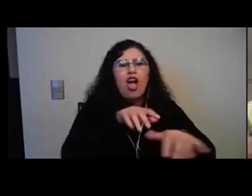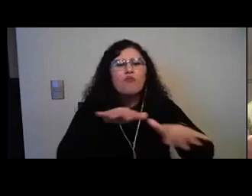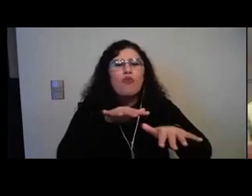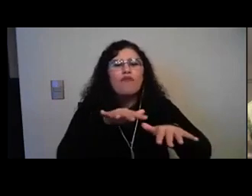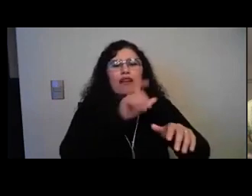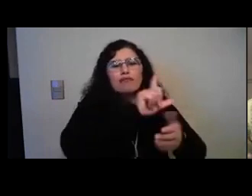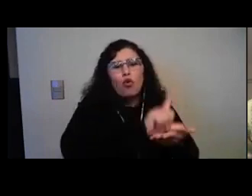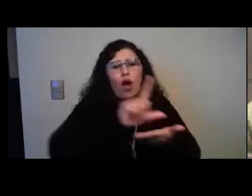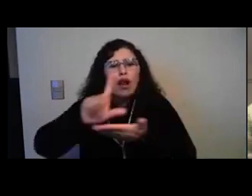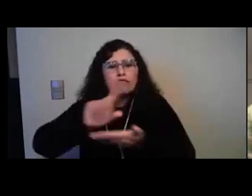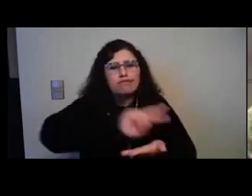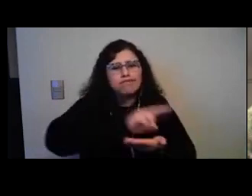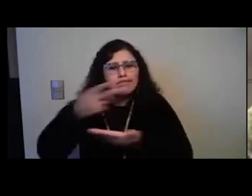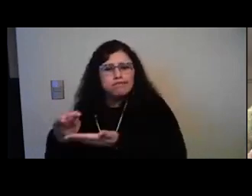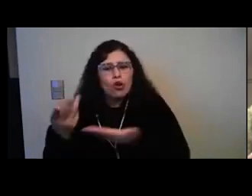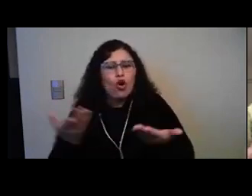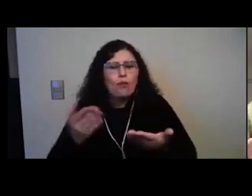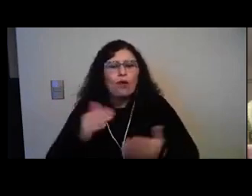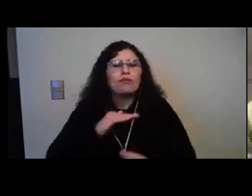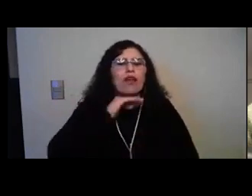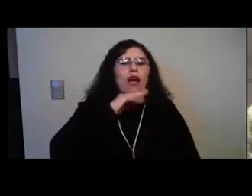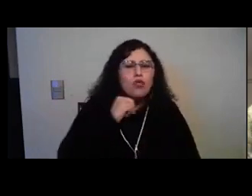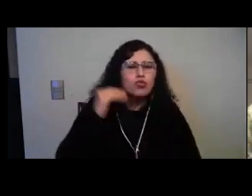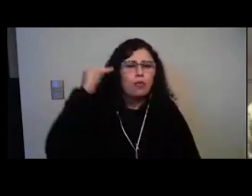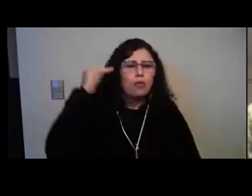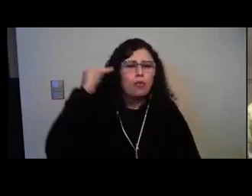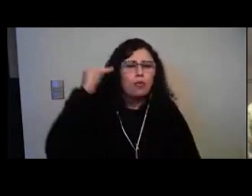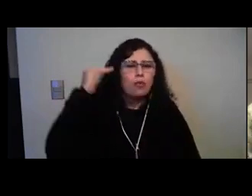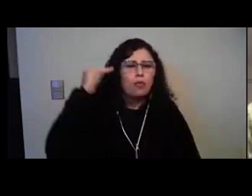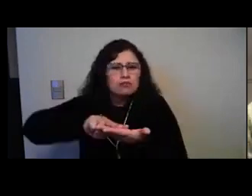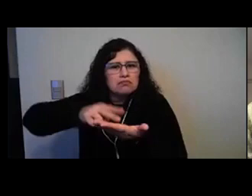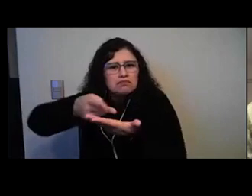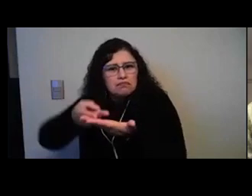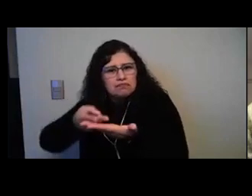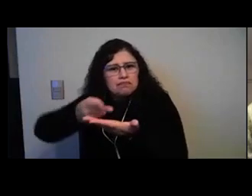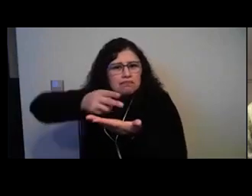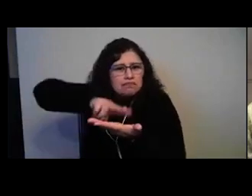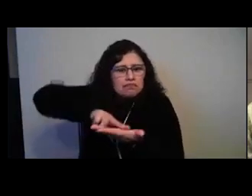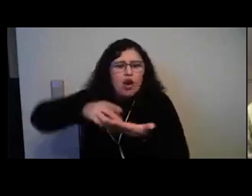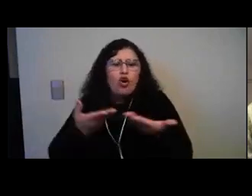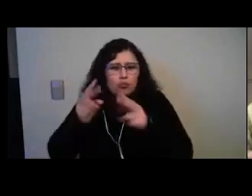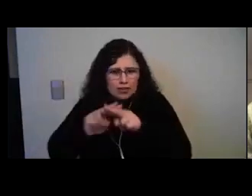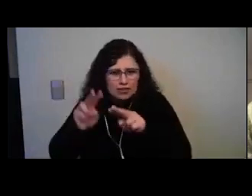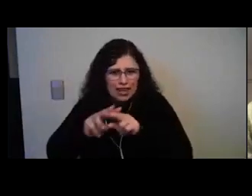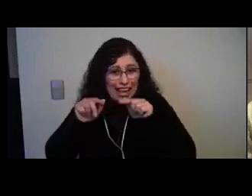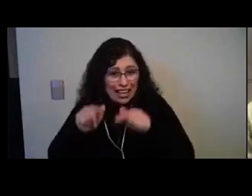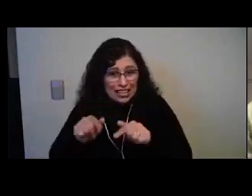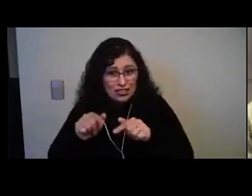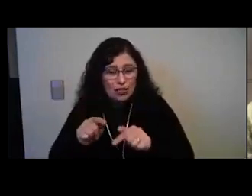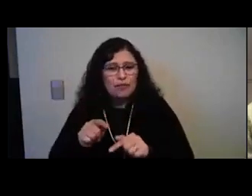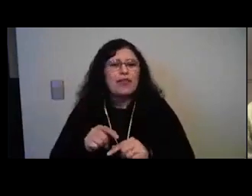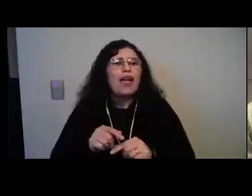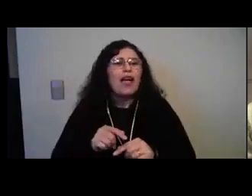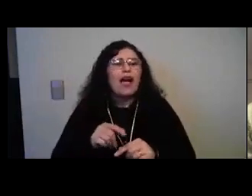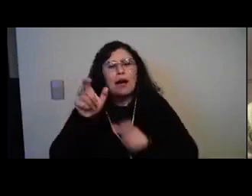transferencia, cómo transferir a un adulto mayor, cómo cambiarlo de posición, ¿ya? Y son tareas que en general se le encomiendan mucho a los internos,